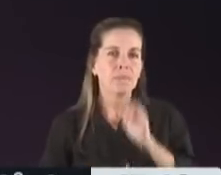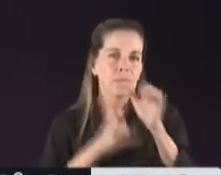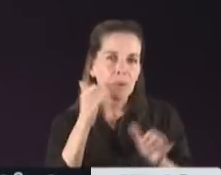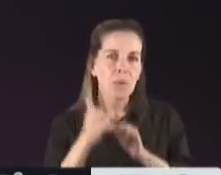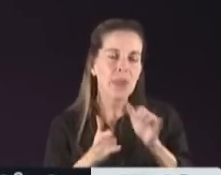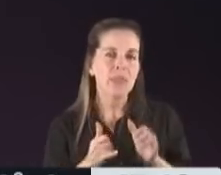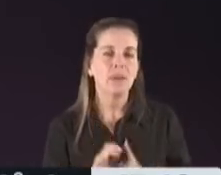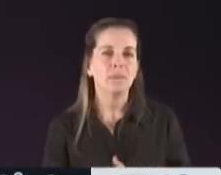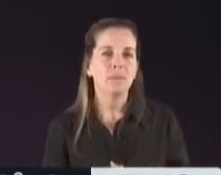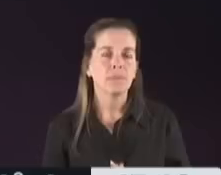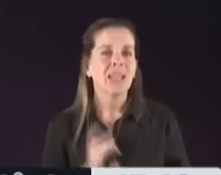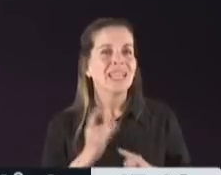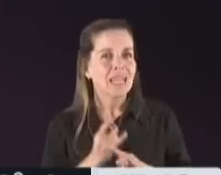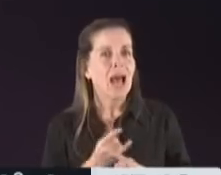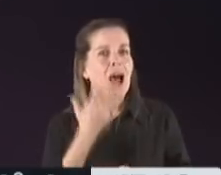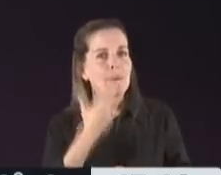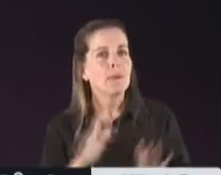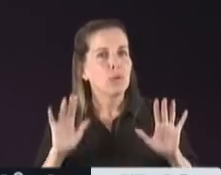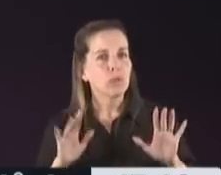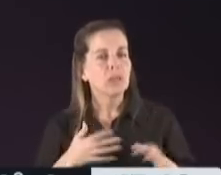siempre, y porque me gusta ser justo,